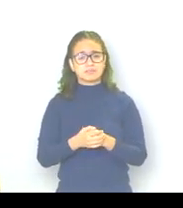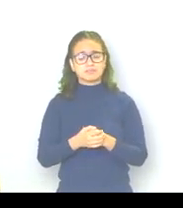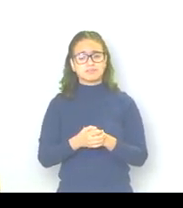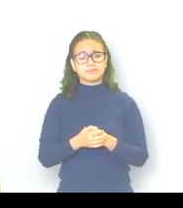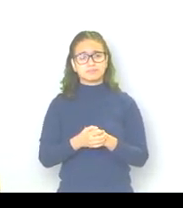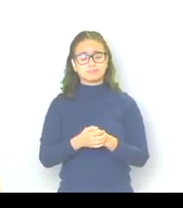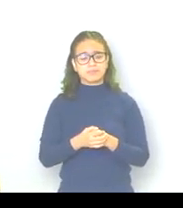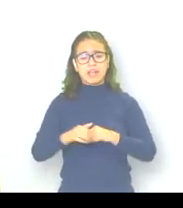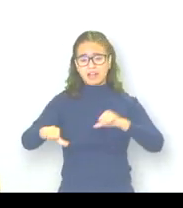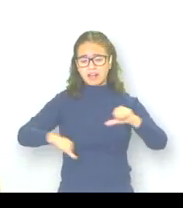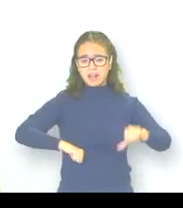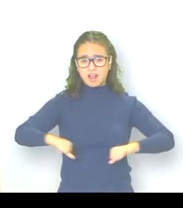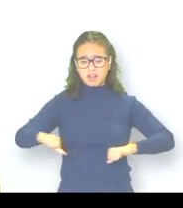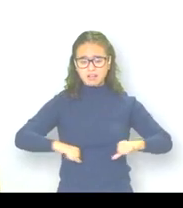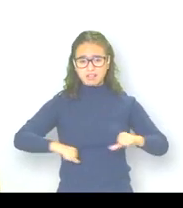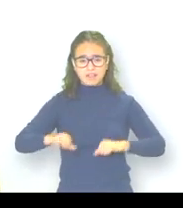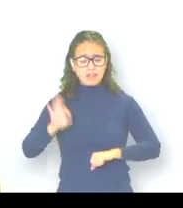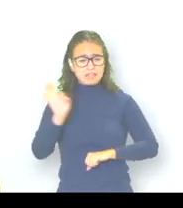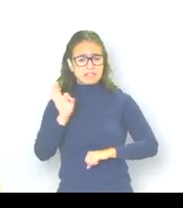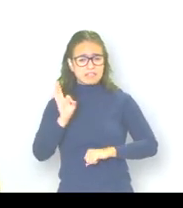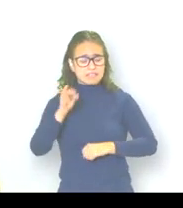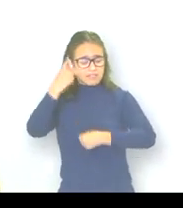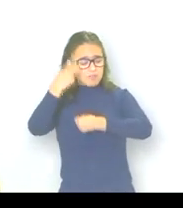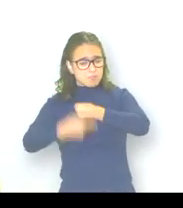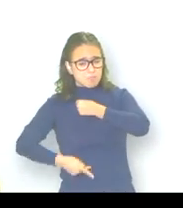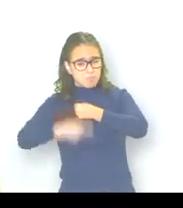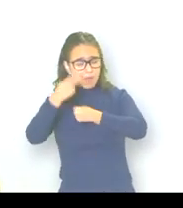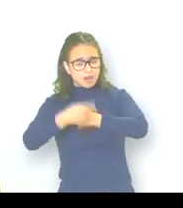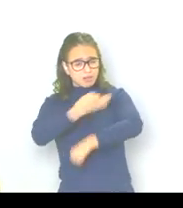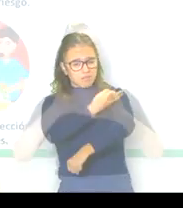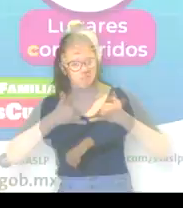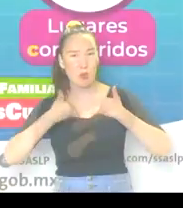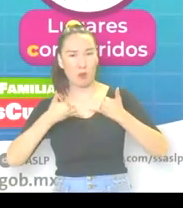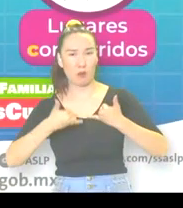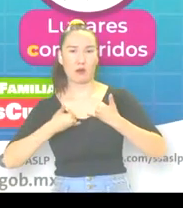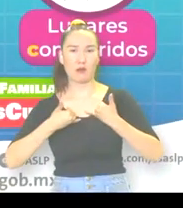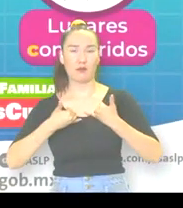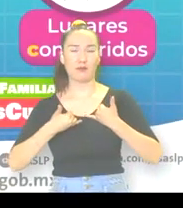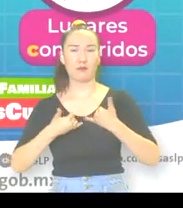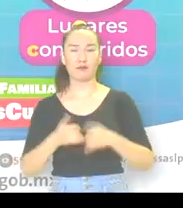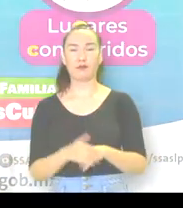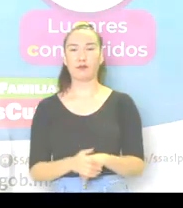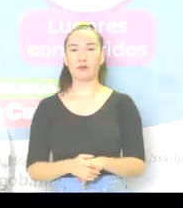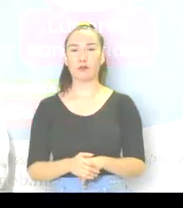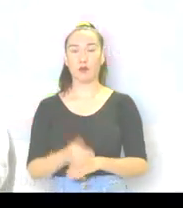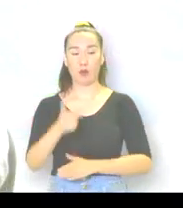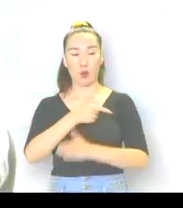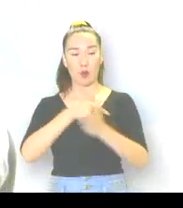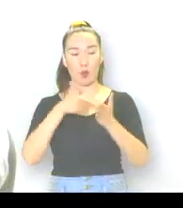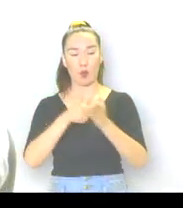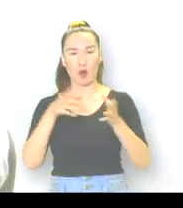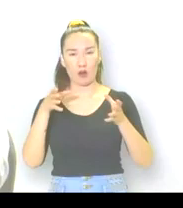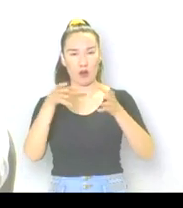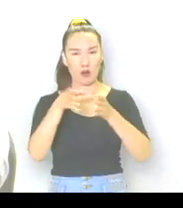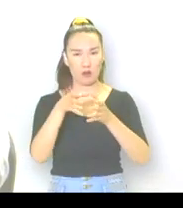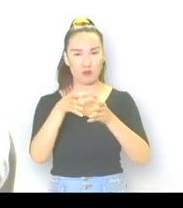momento actividades que pongan en riesgo a su familia. Hay que evitar lugares